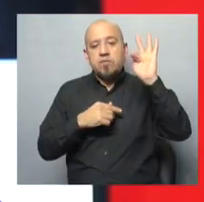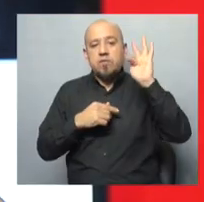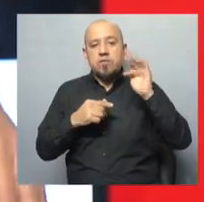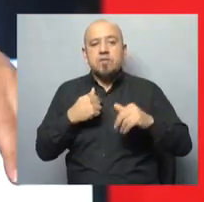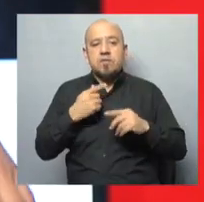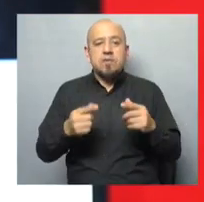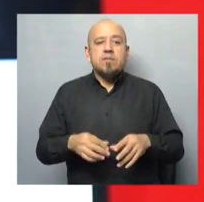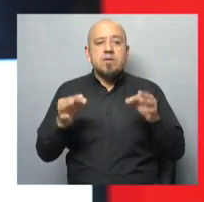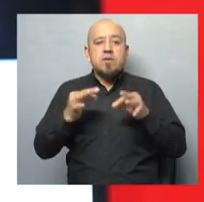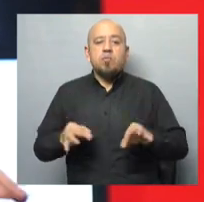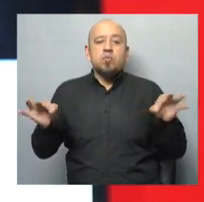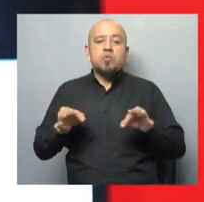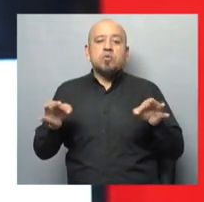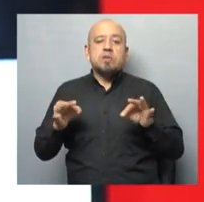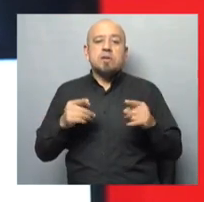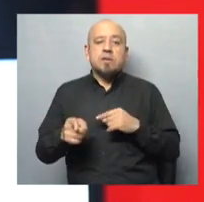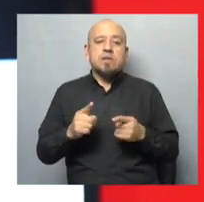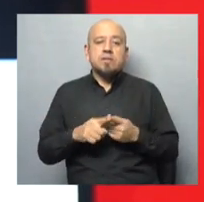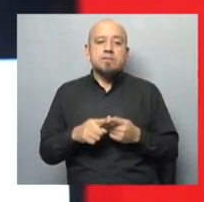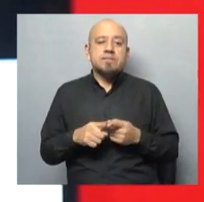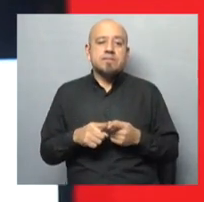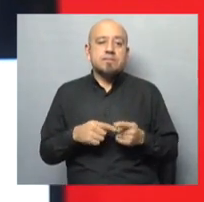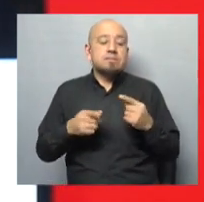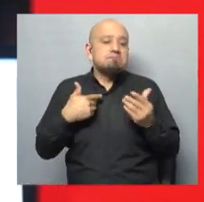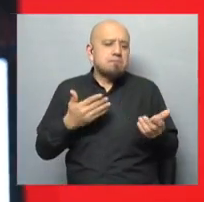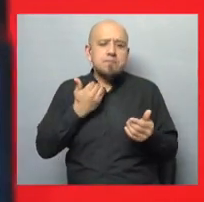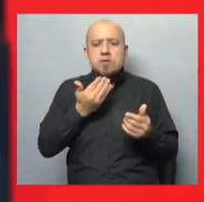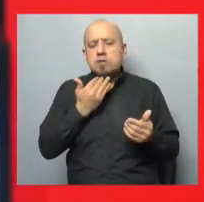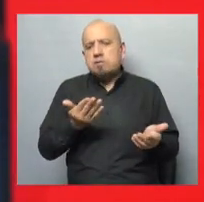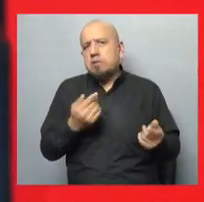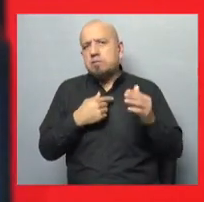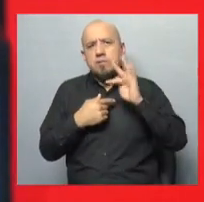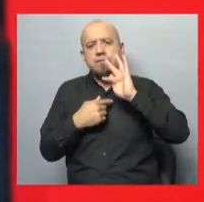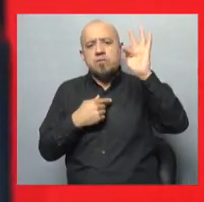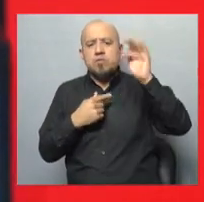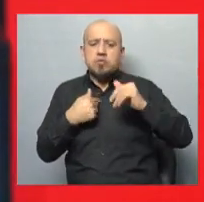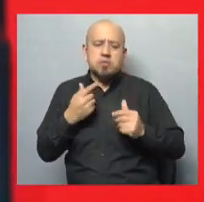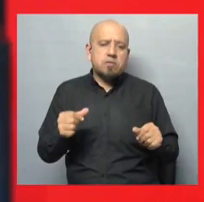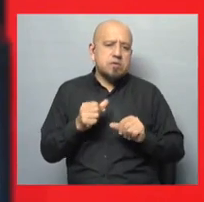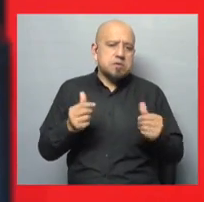música este no ni idea ni idea no no